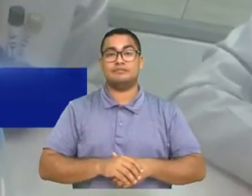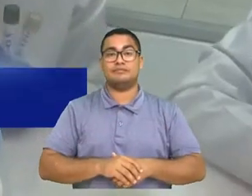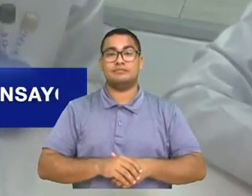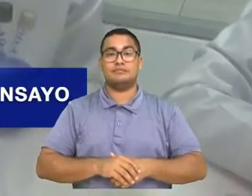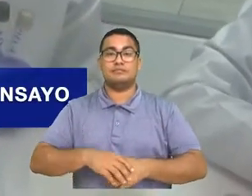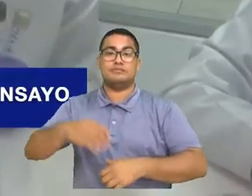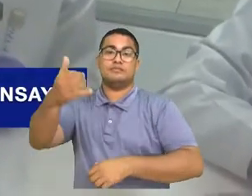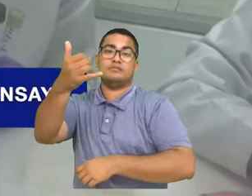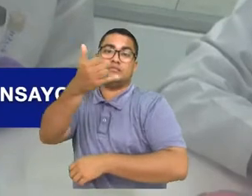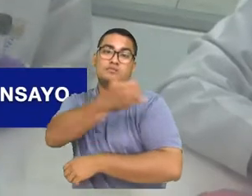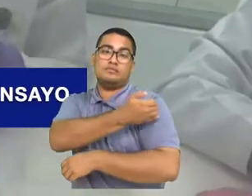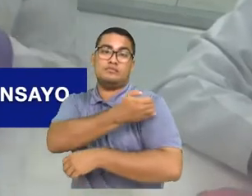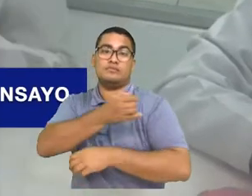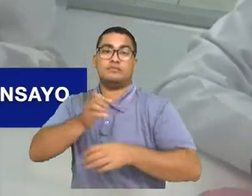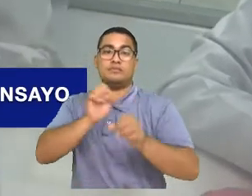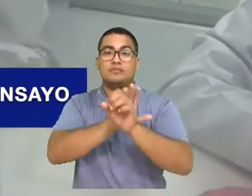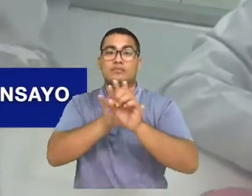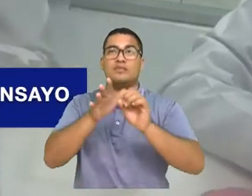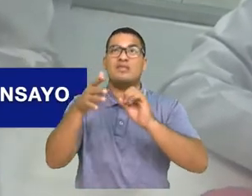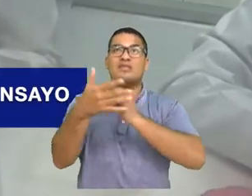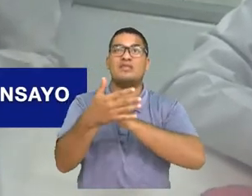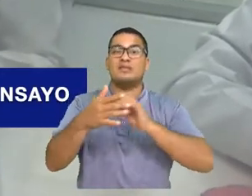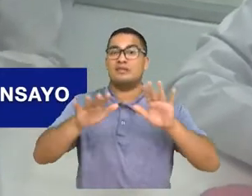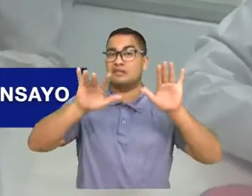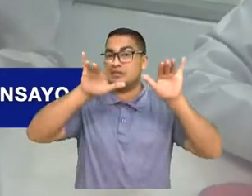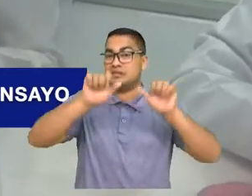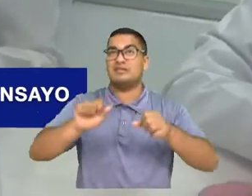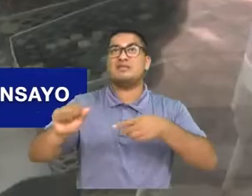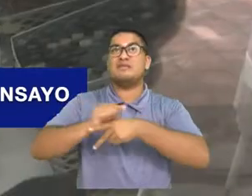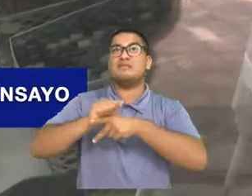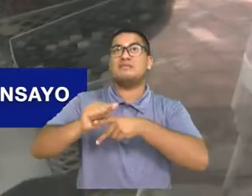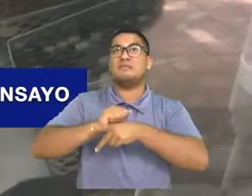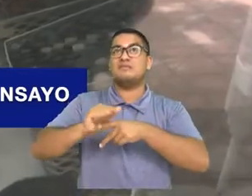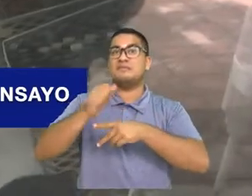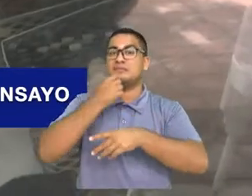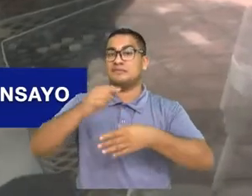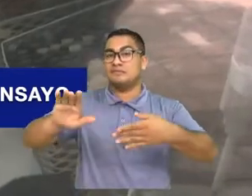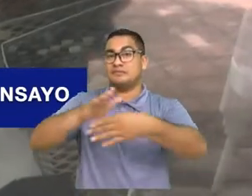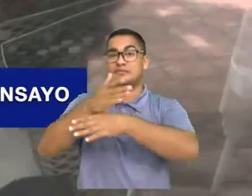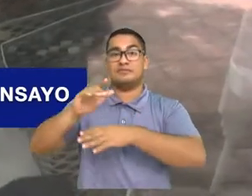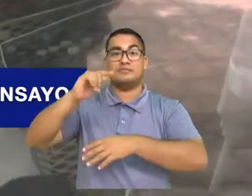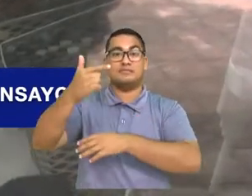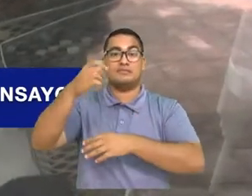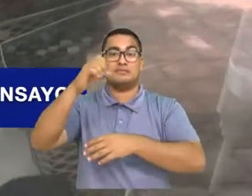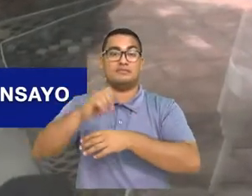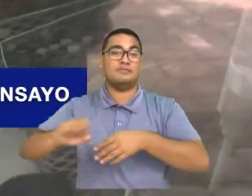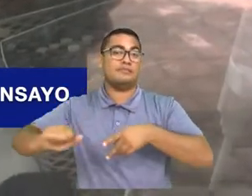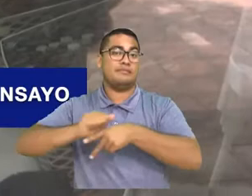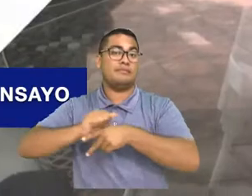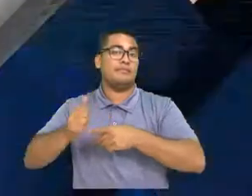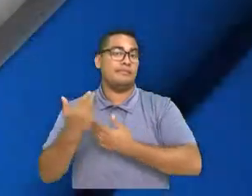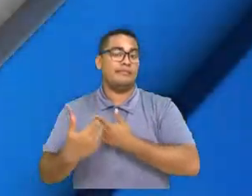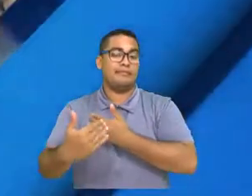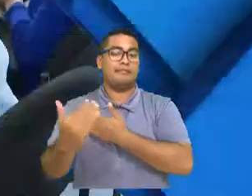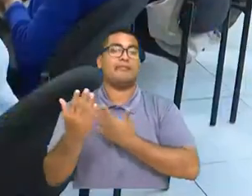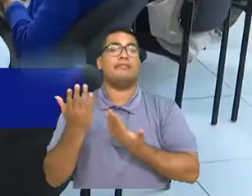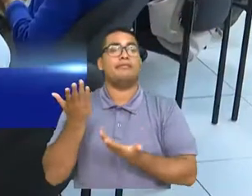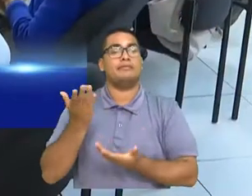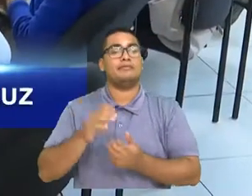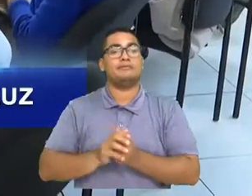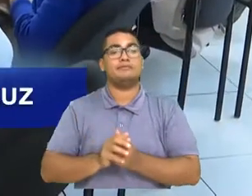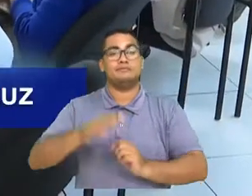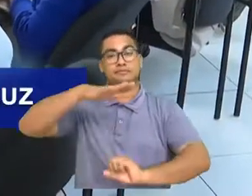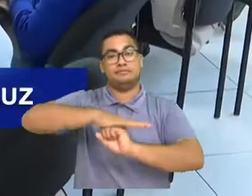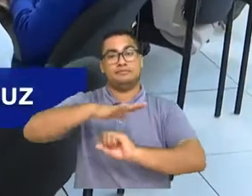del COVID-19 están en la etapa de ensayos clínicos y otras 70 se encuentran en desarrollo. Comisión